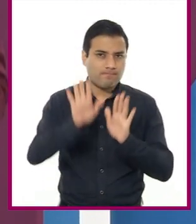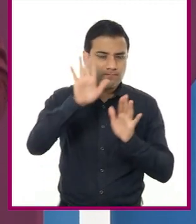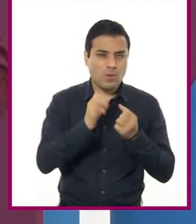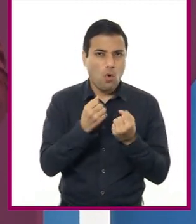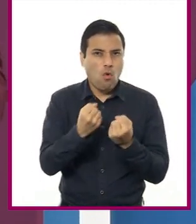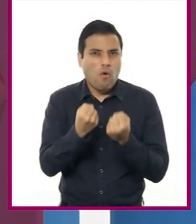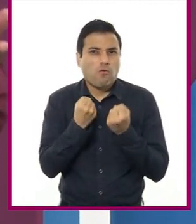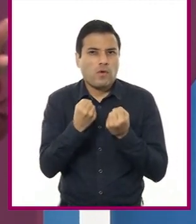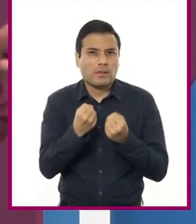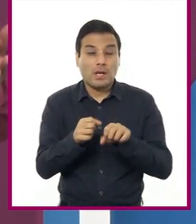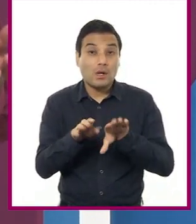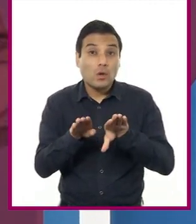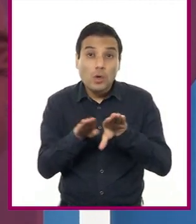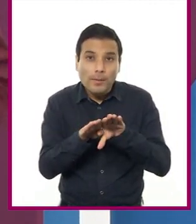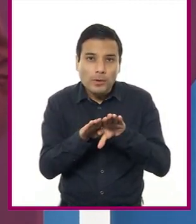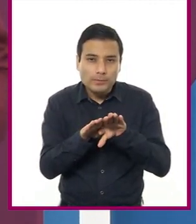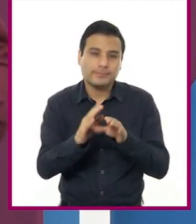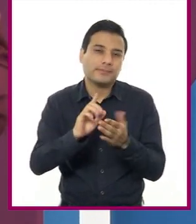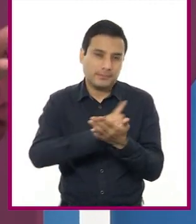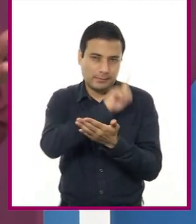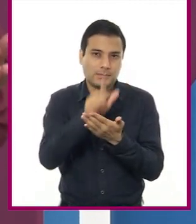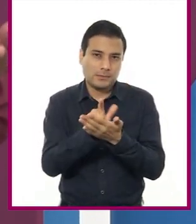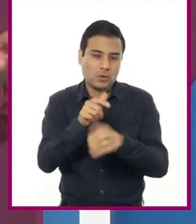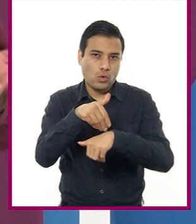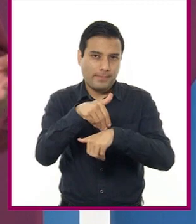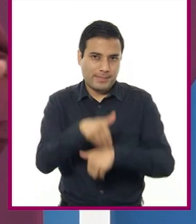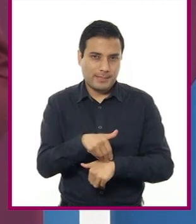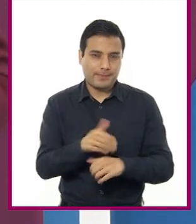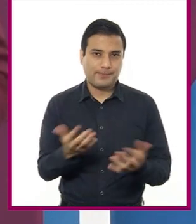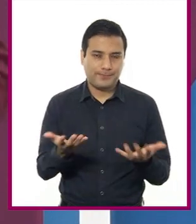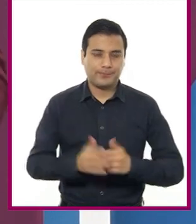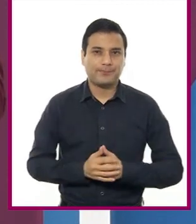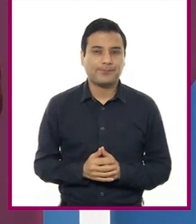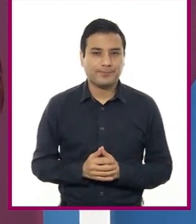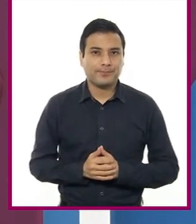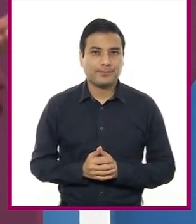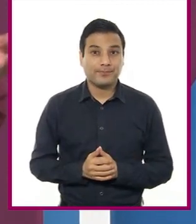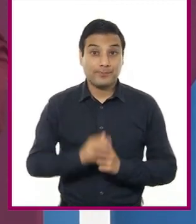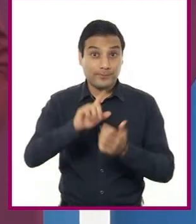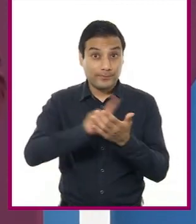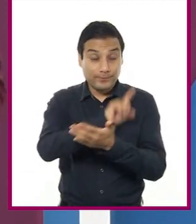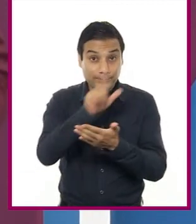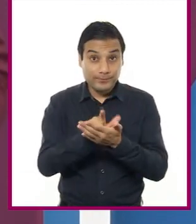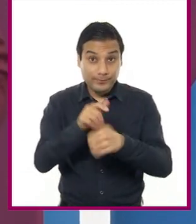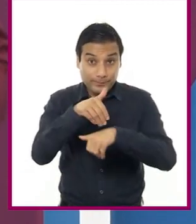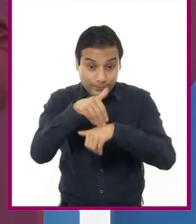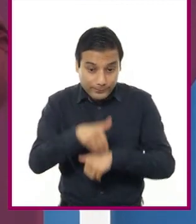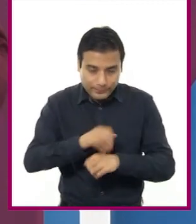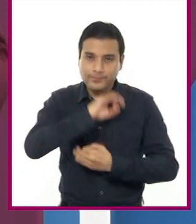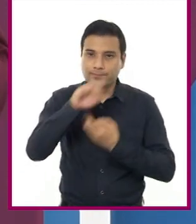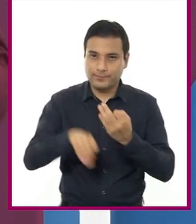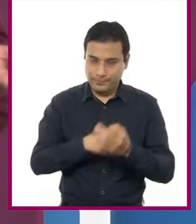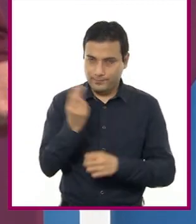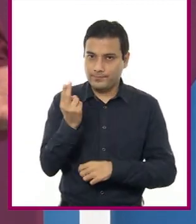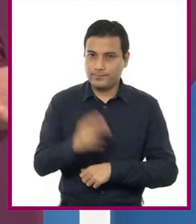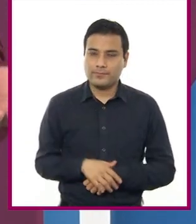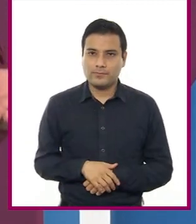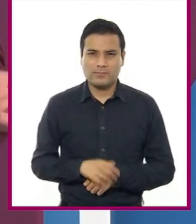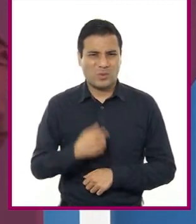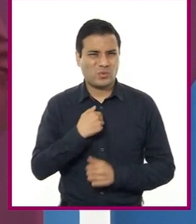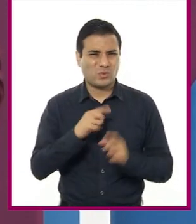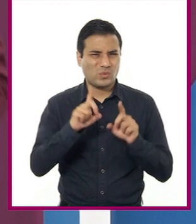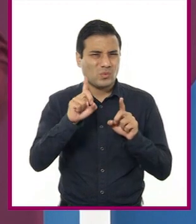con base en el Estado de Derecho, pues la construcción de este nos compete a todas y todos. Pero yo tengo una